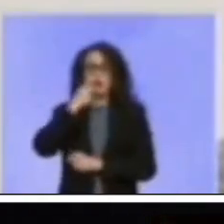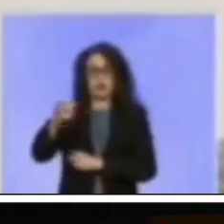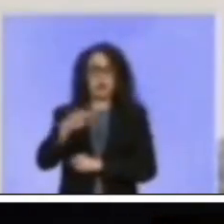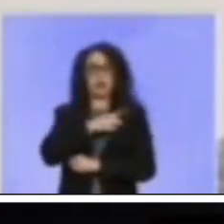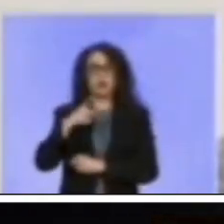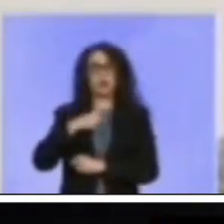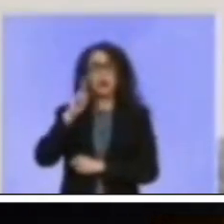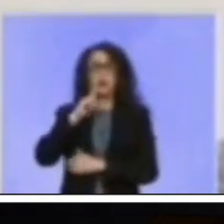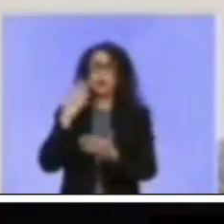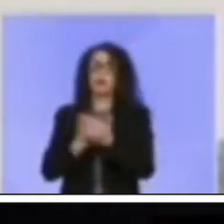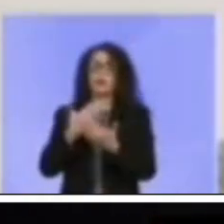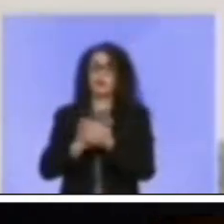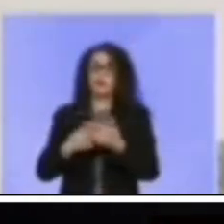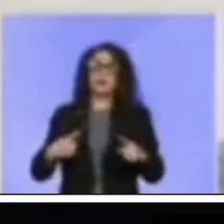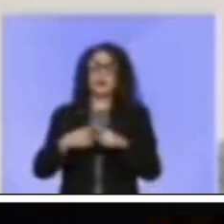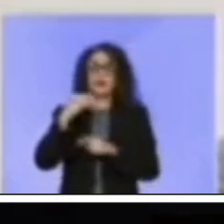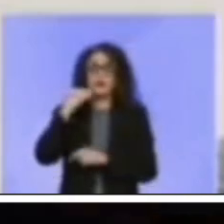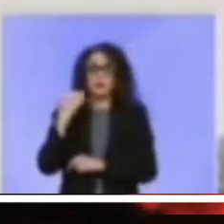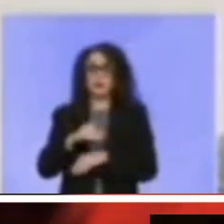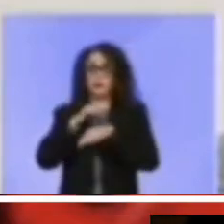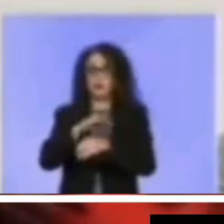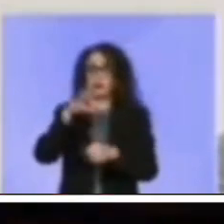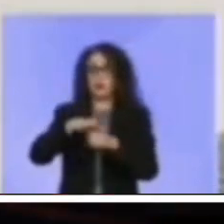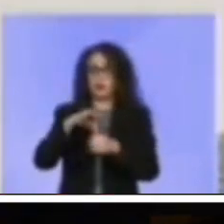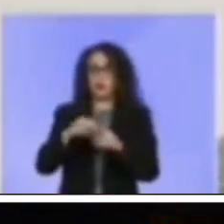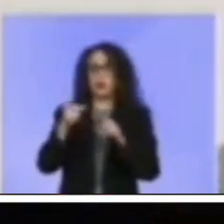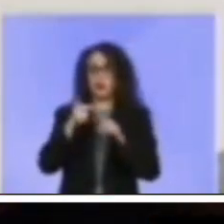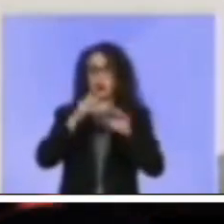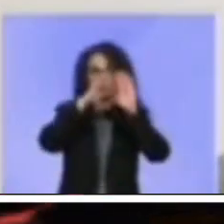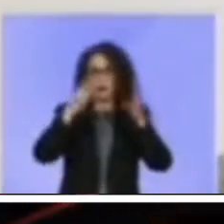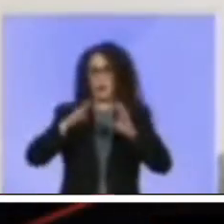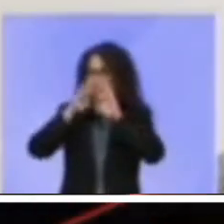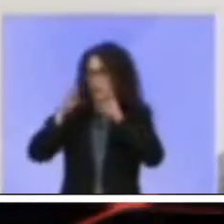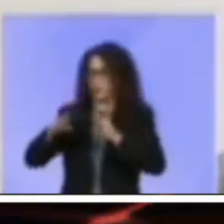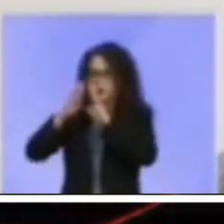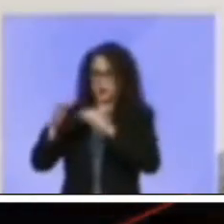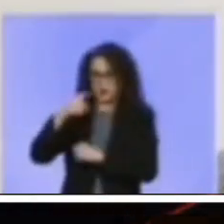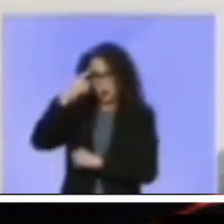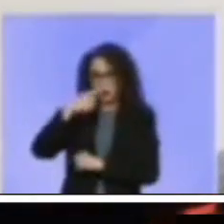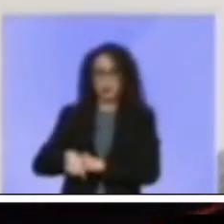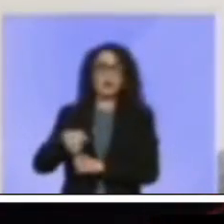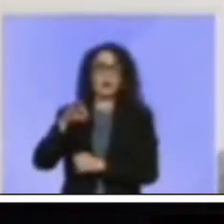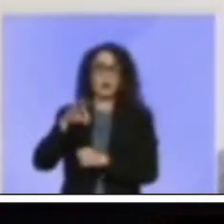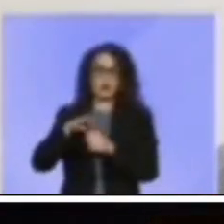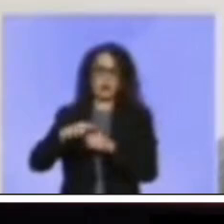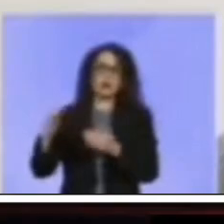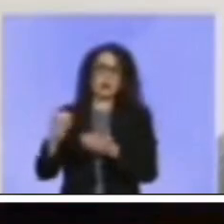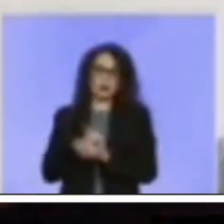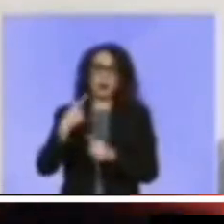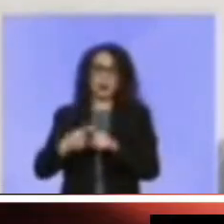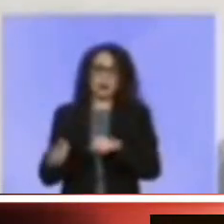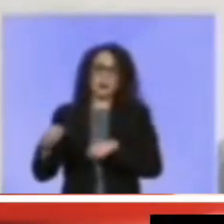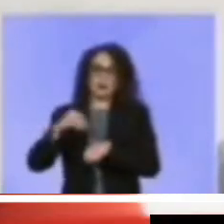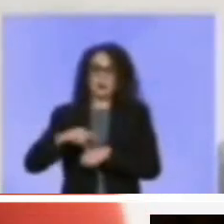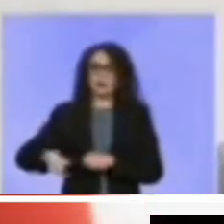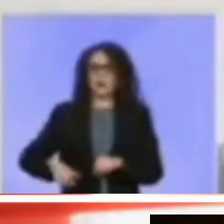irregularidades de manera directa en la votación recibida en las casillas para la elección a la gubernatura.